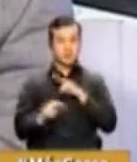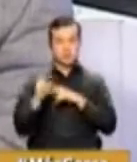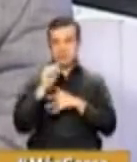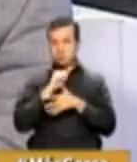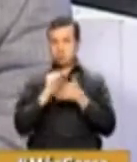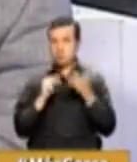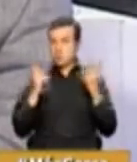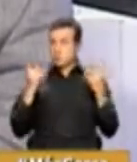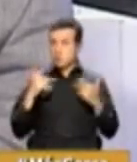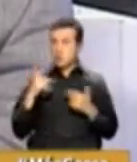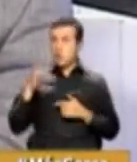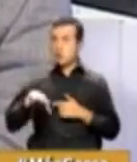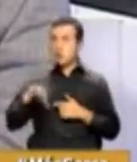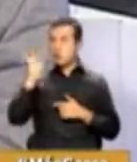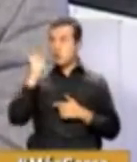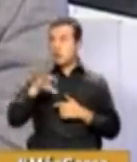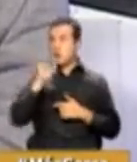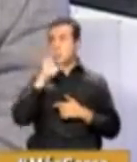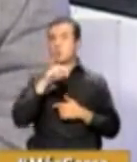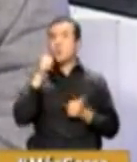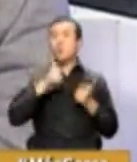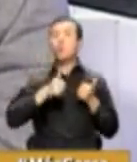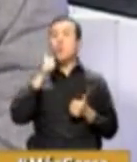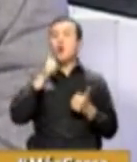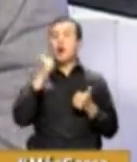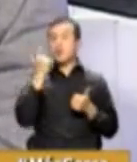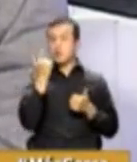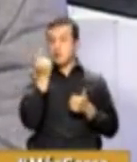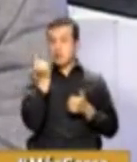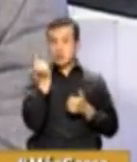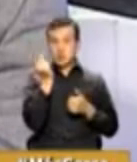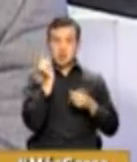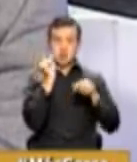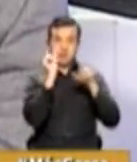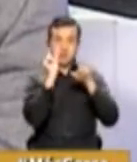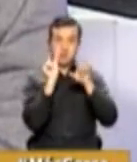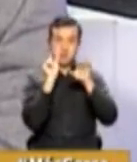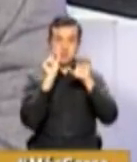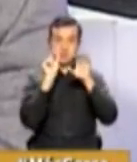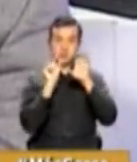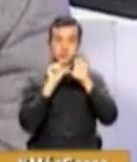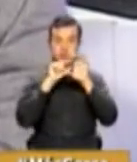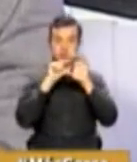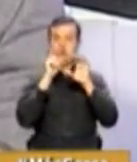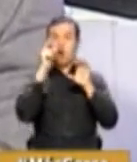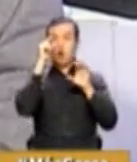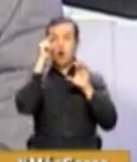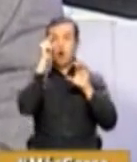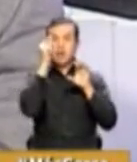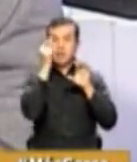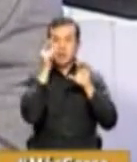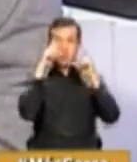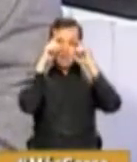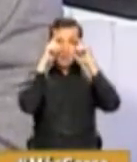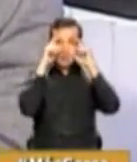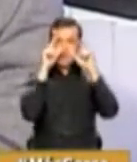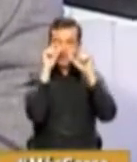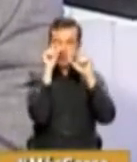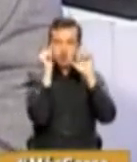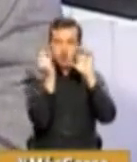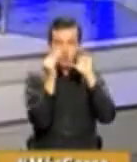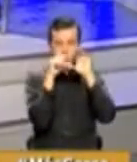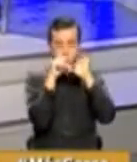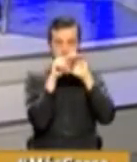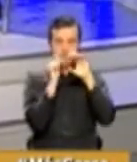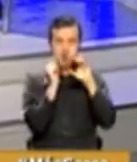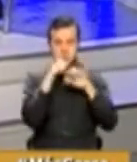catarata, a elegir el lente intraocular que debe de utilizarse para... después de la cirugía, porque entendamos que la